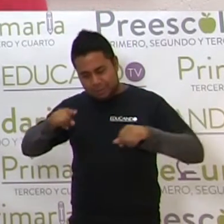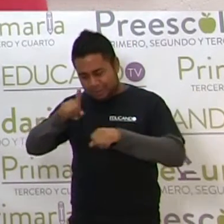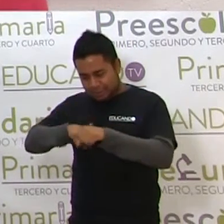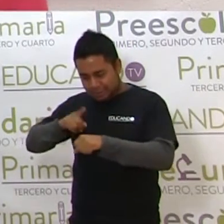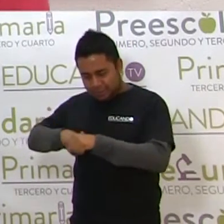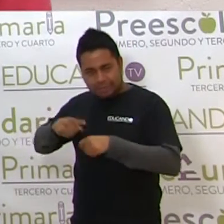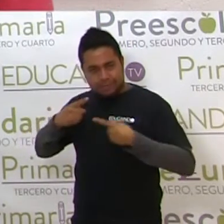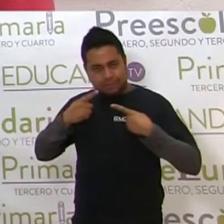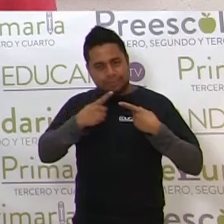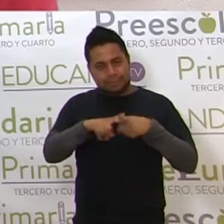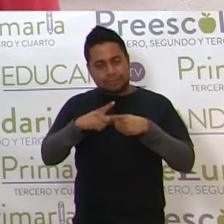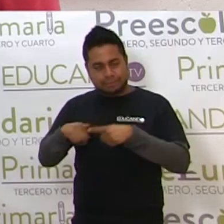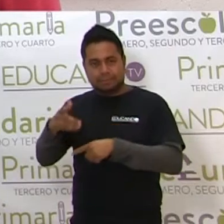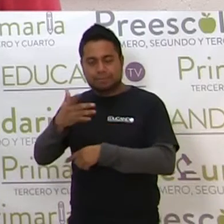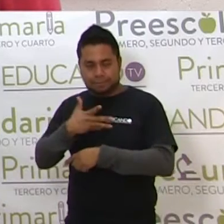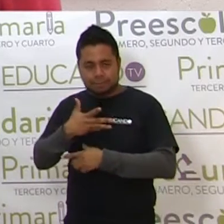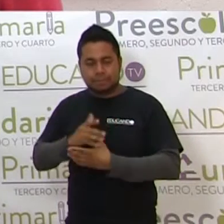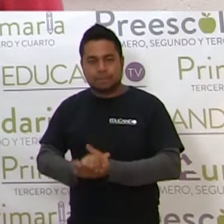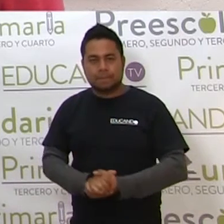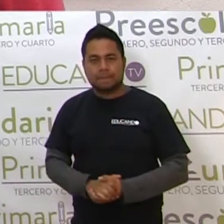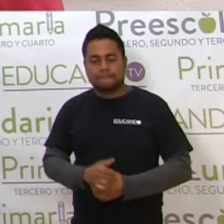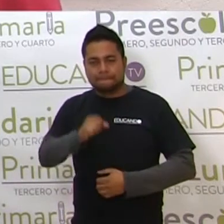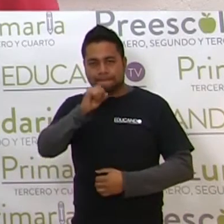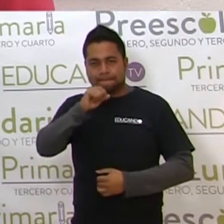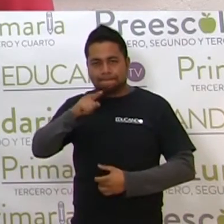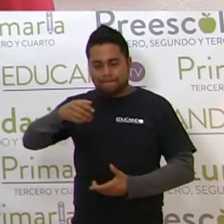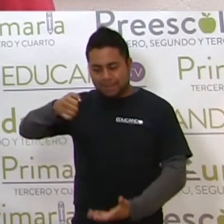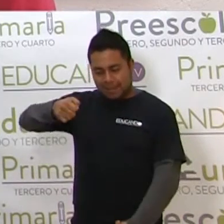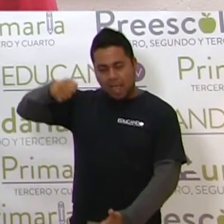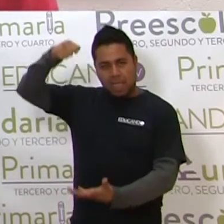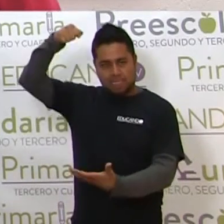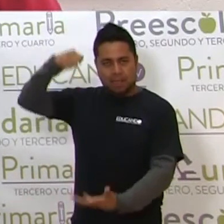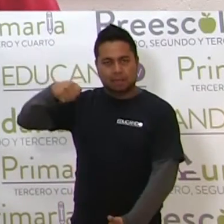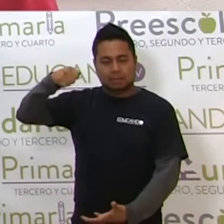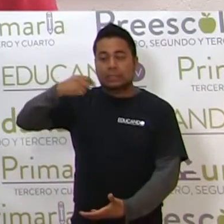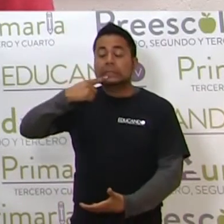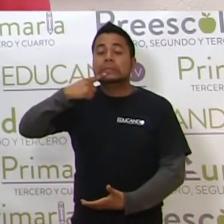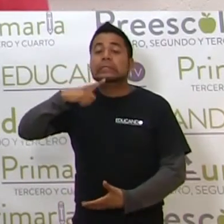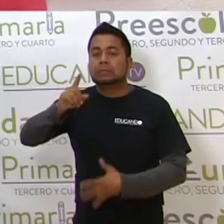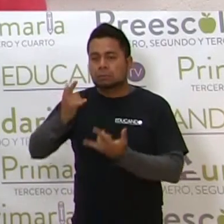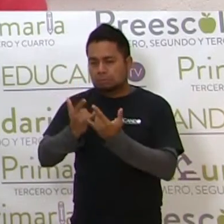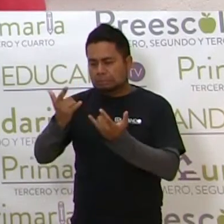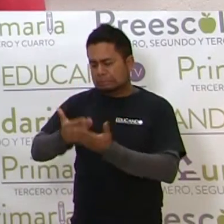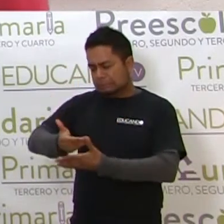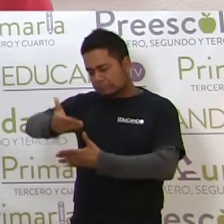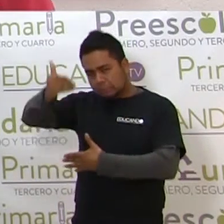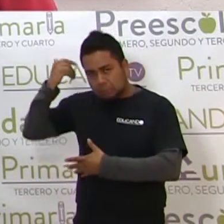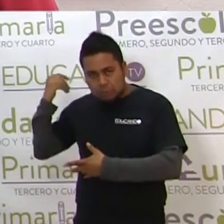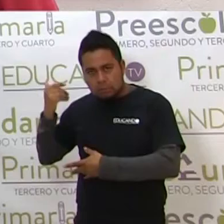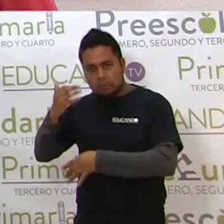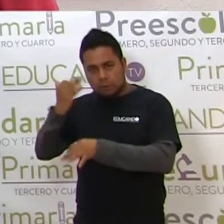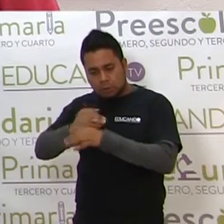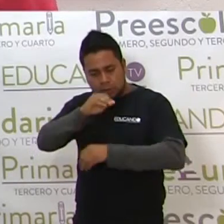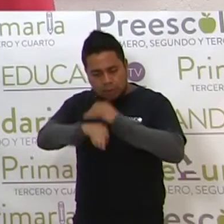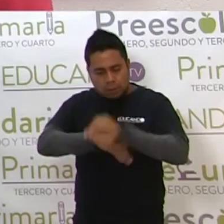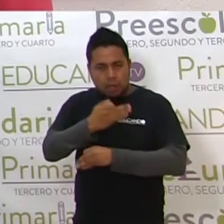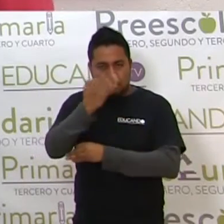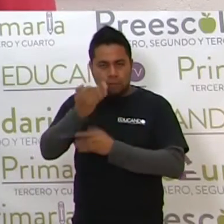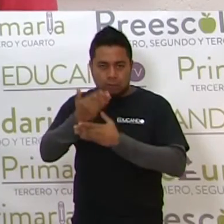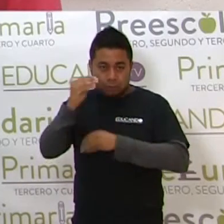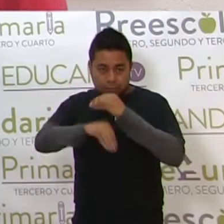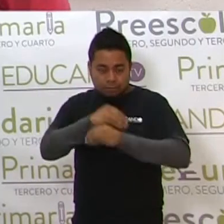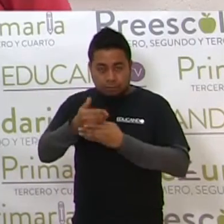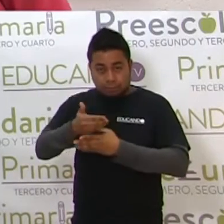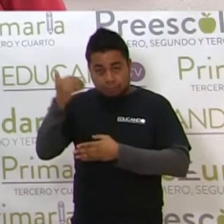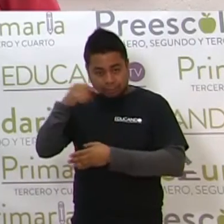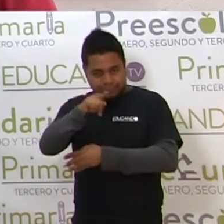multicolores y su canasta cuenta la leyenda que aunque ahorita se llenan de flores las chinas